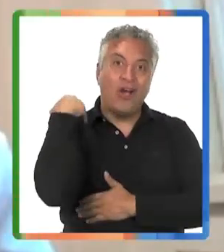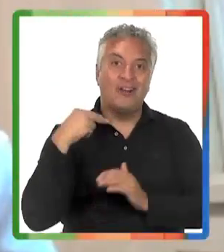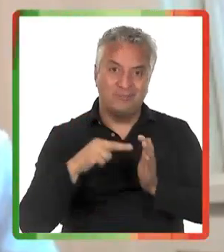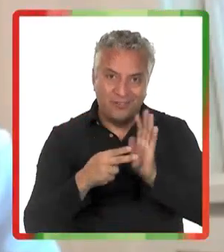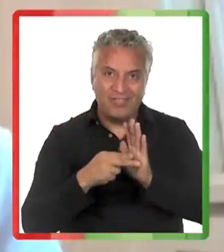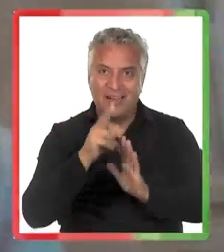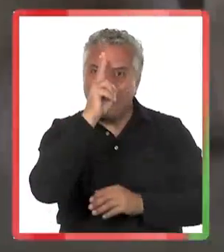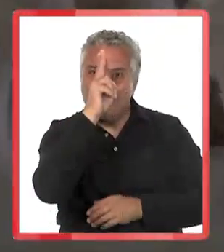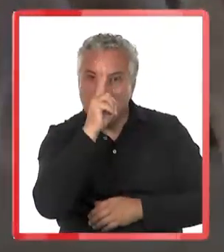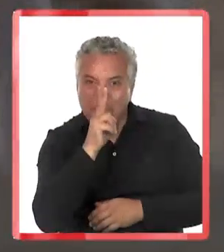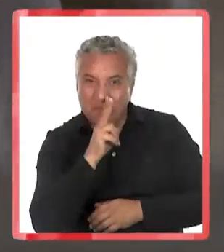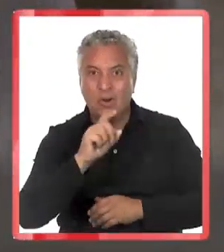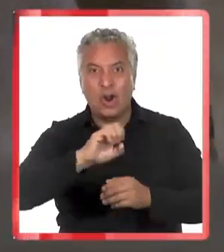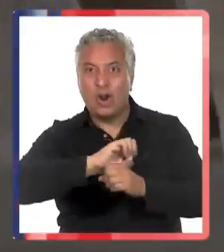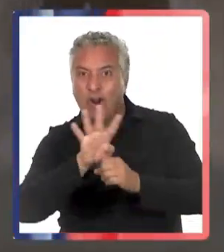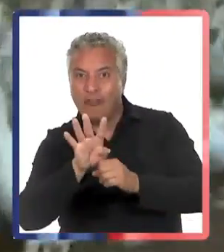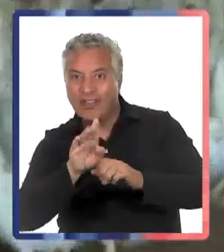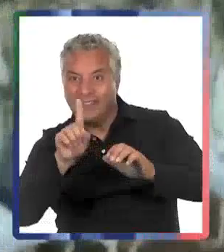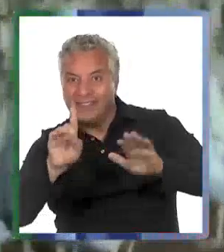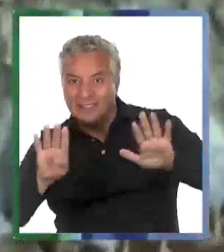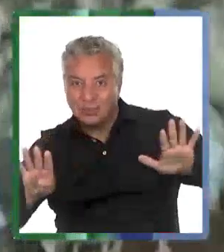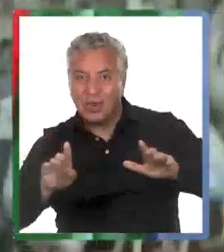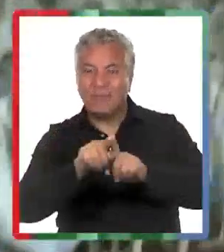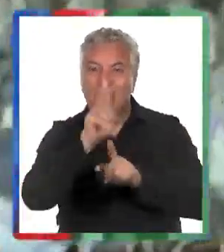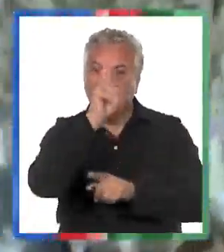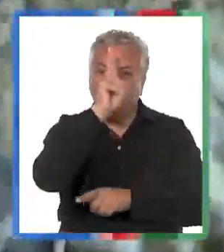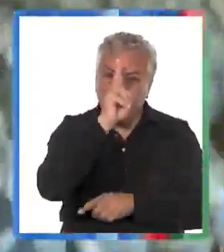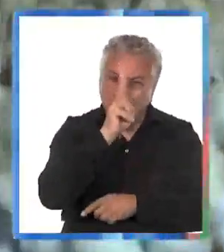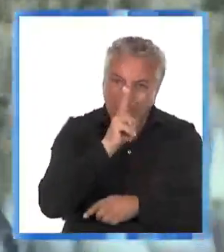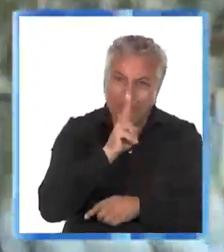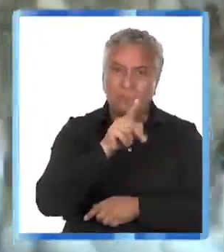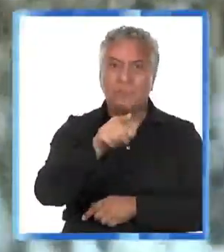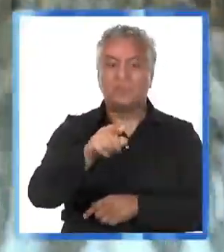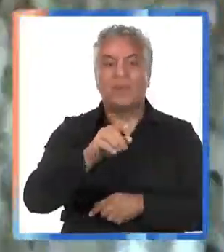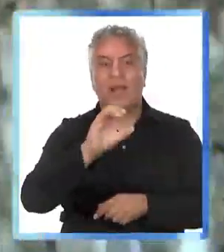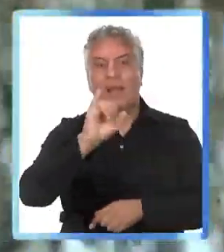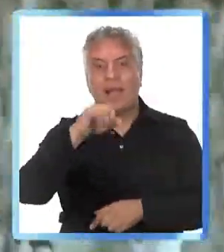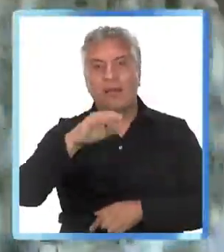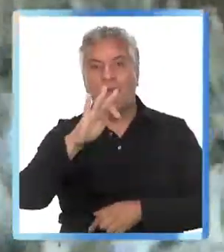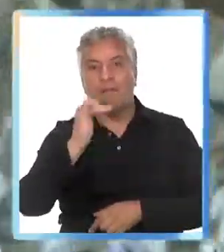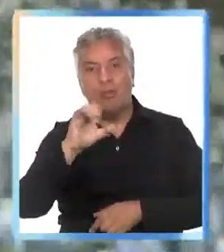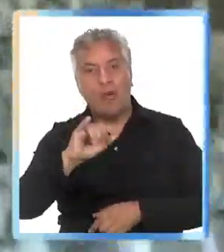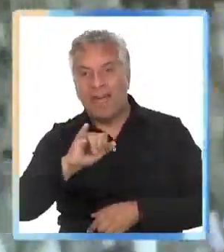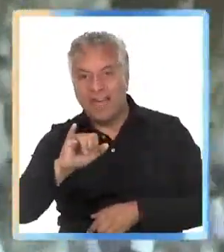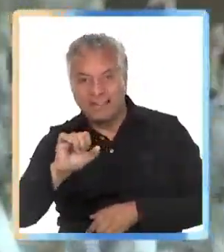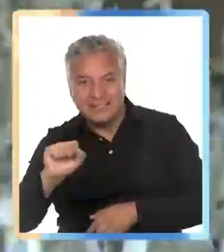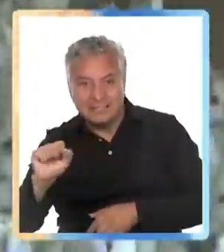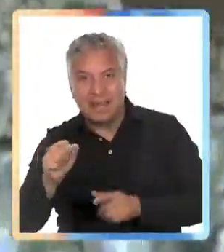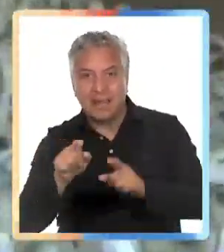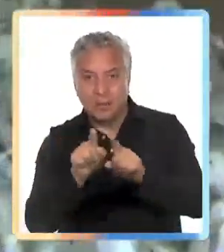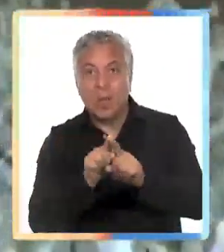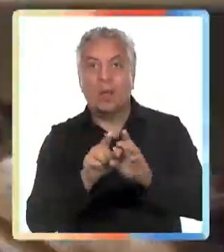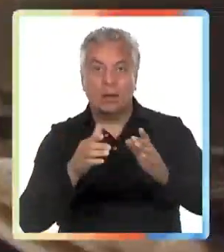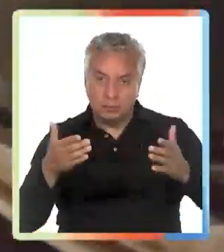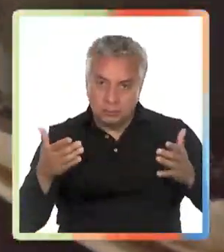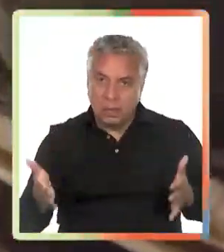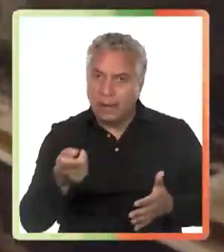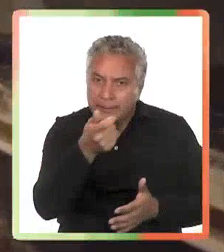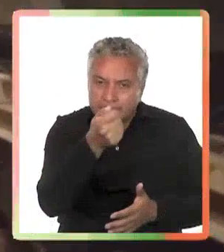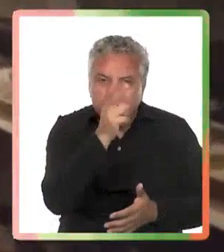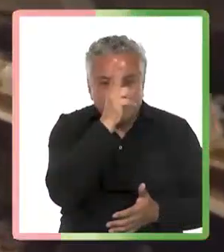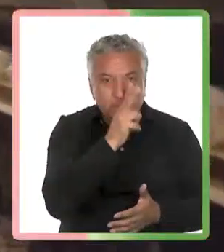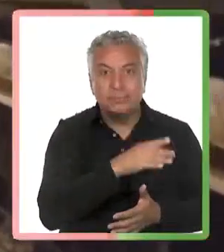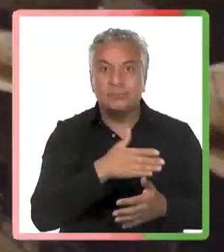influenza, parecido a un COVID-19, o sea, aquí, como les digo, son varias las opciones, Y por eso, afortunadamente, ya se han ido